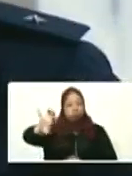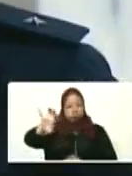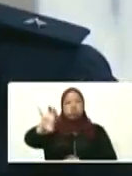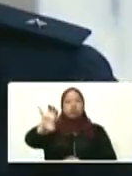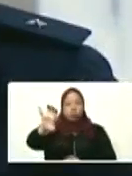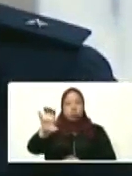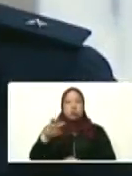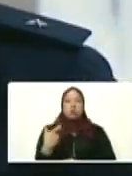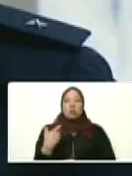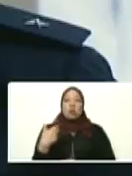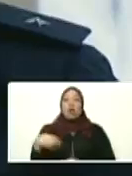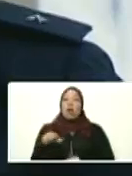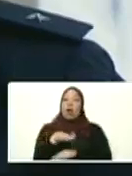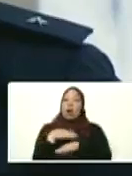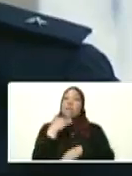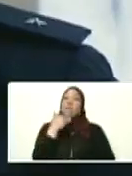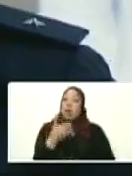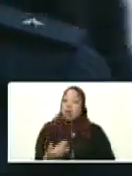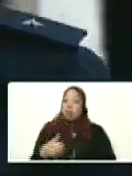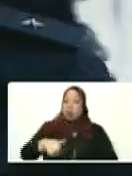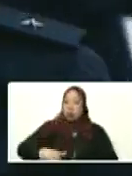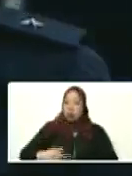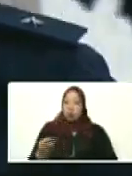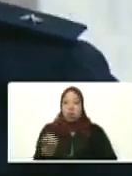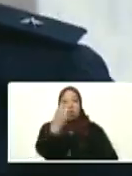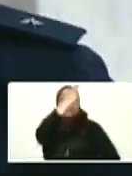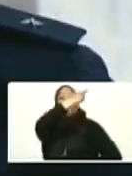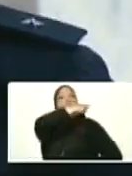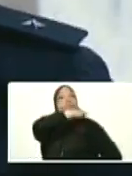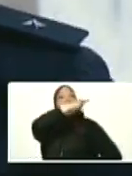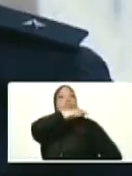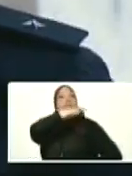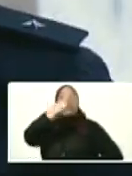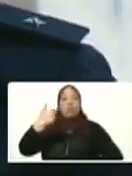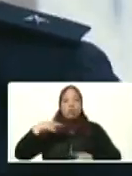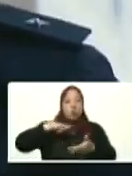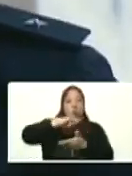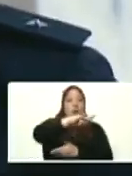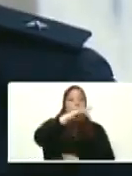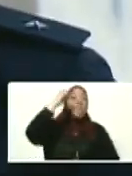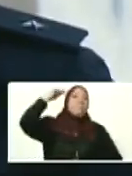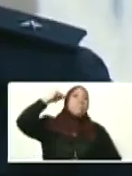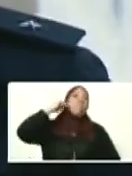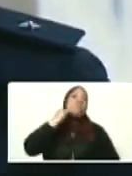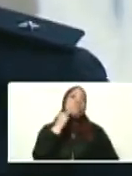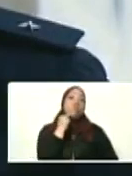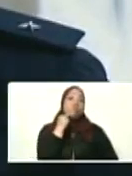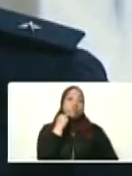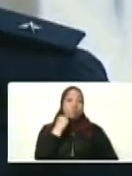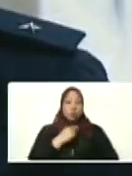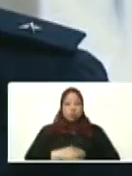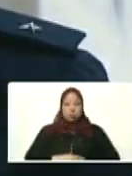jefe, permiso para recibir el grado de teniente de la Aviación Militar Bolivariana.